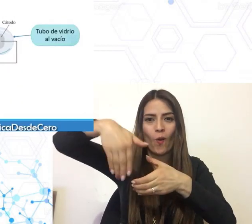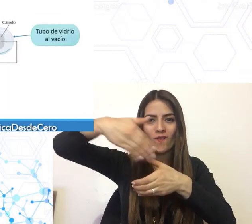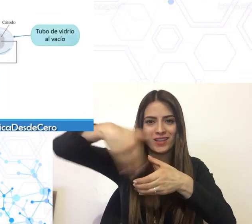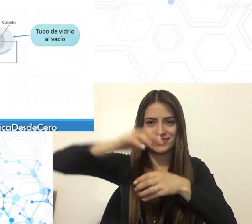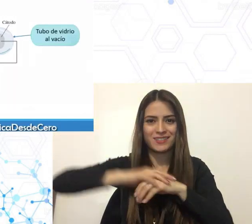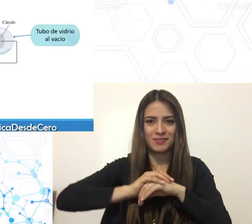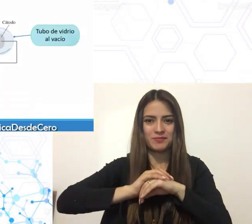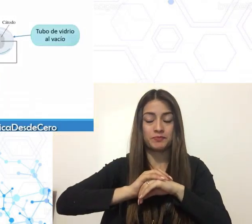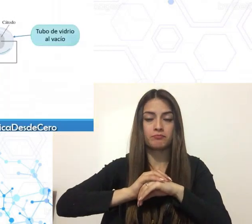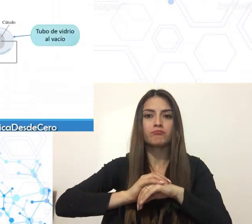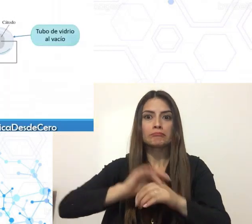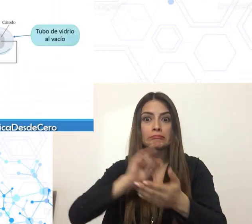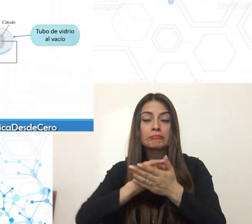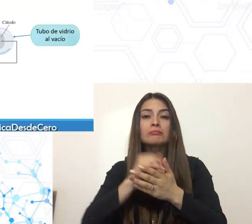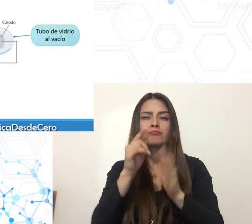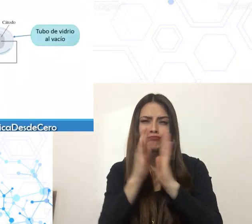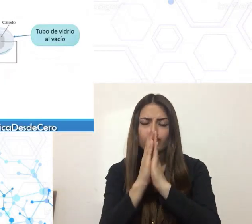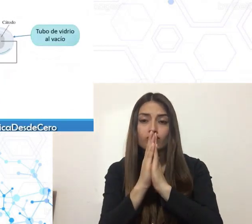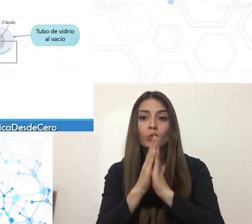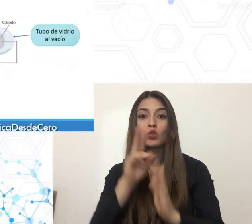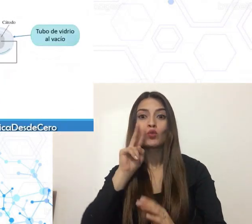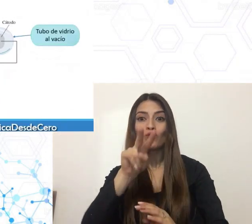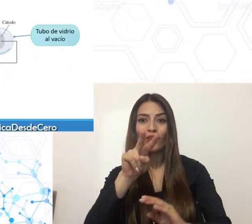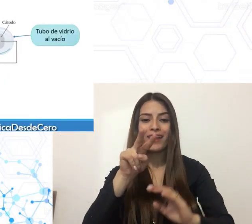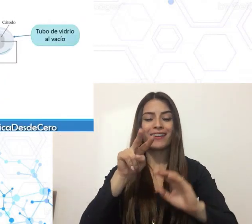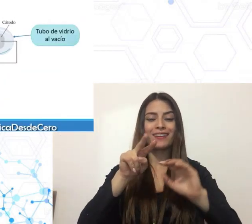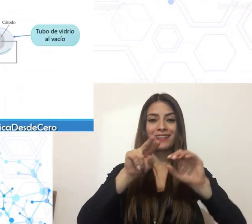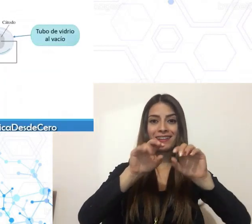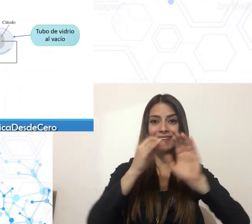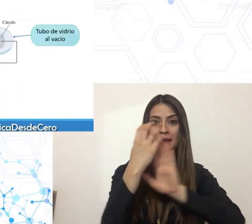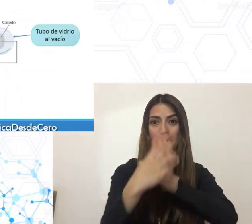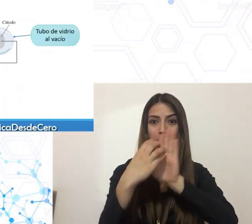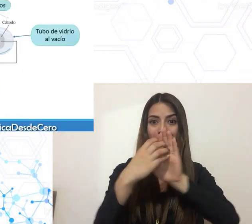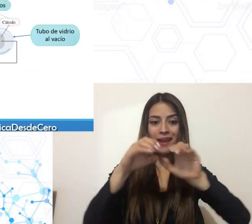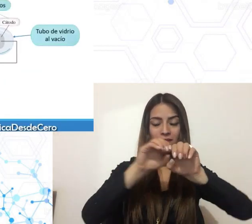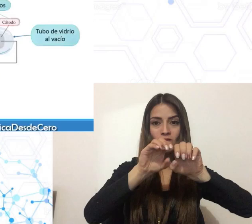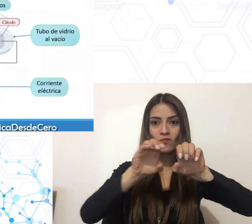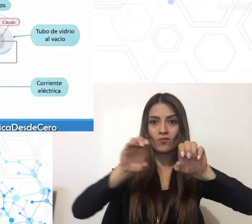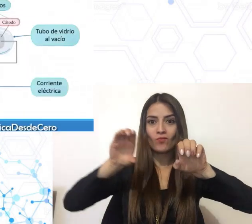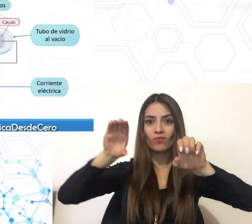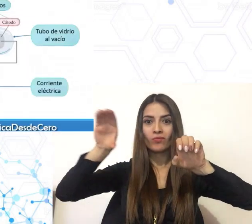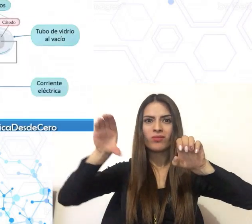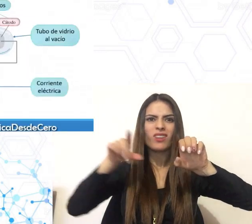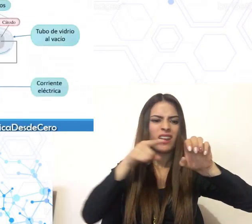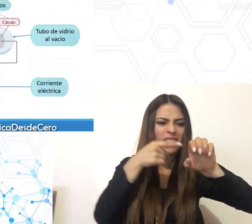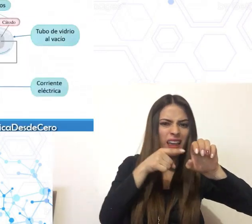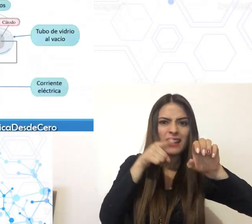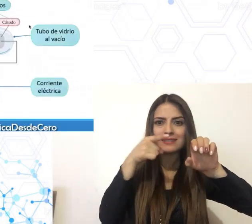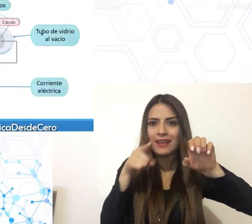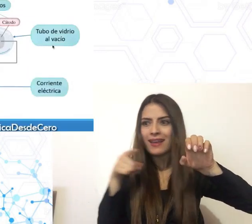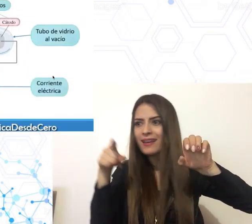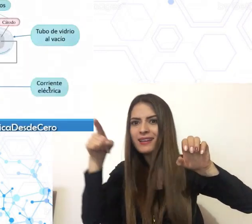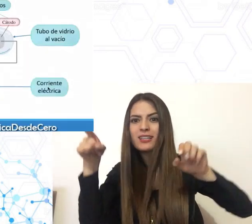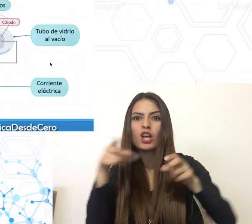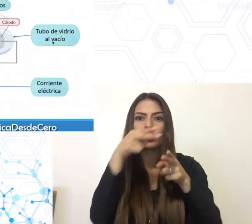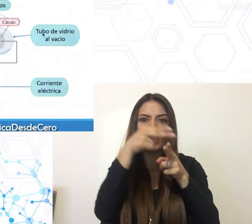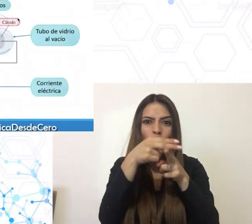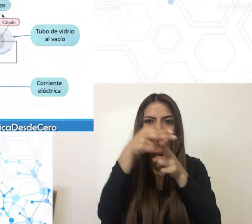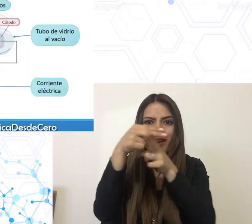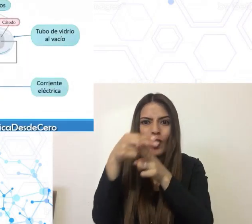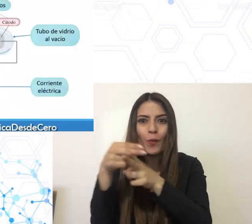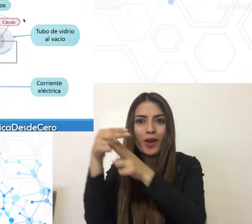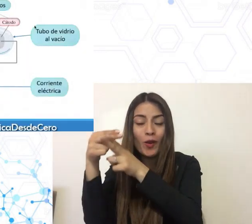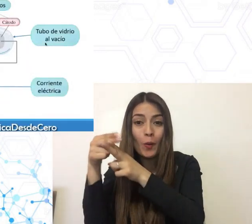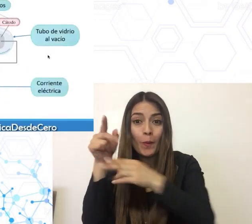obviamente, tubo al vacío, es el que yo quiero que ustedes empleen, por favor, para responder con todas sus partes que tenemos